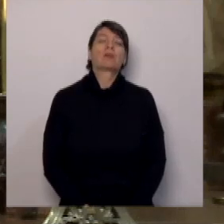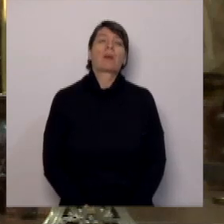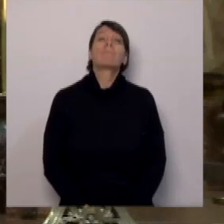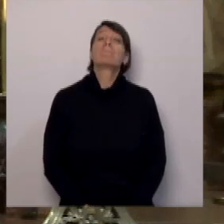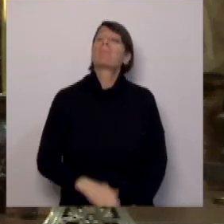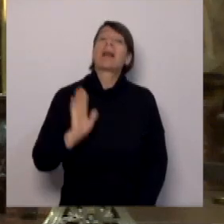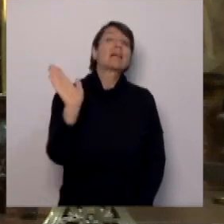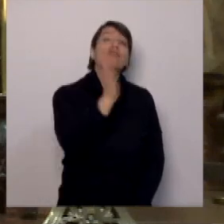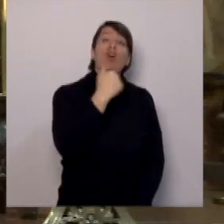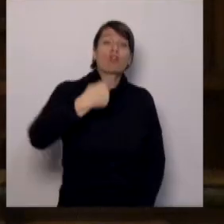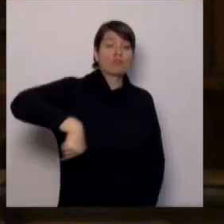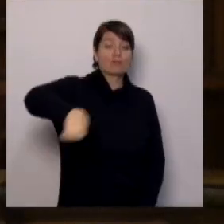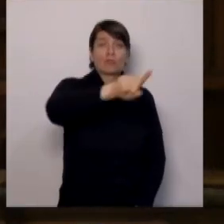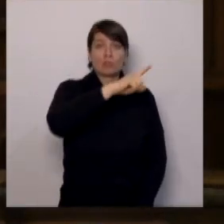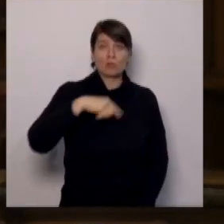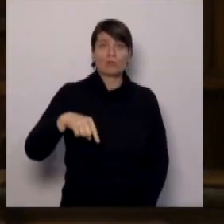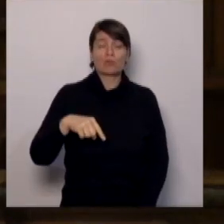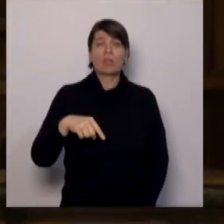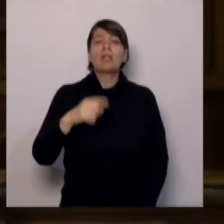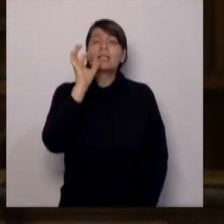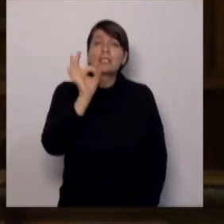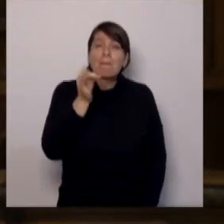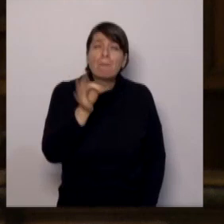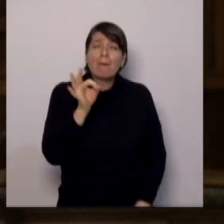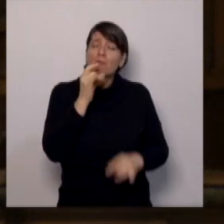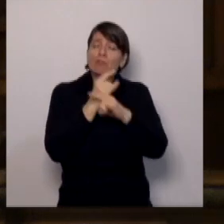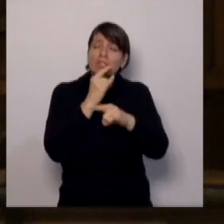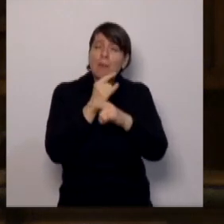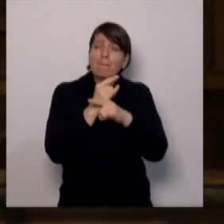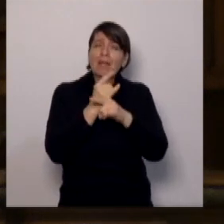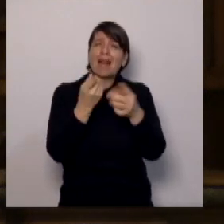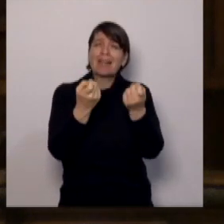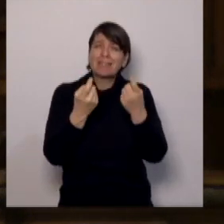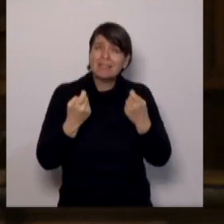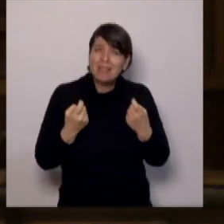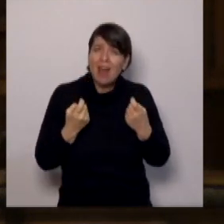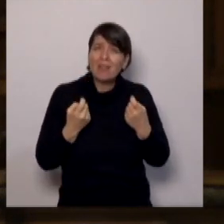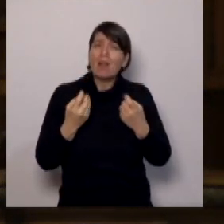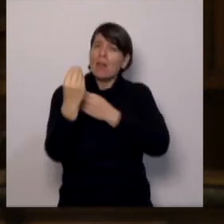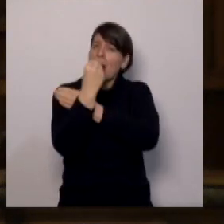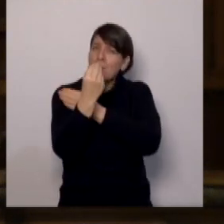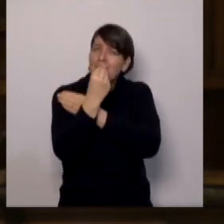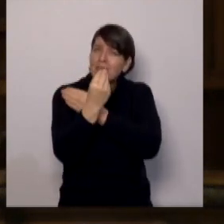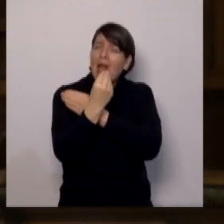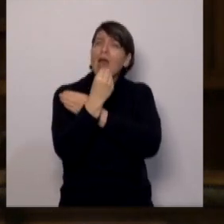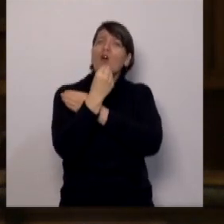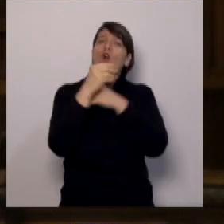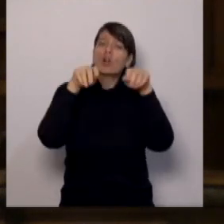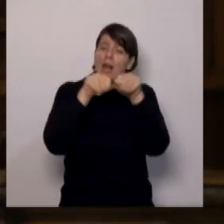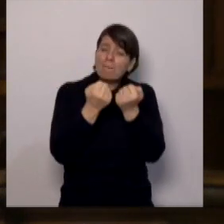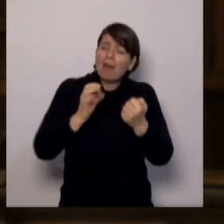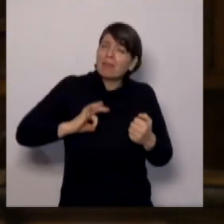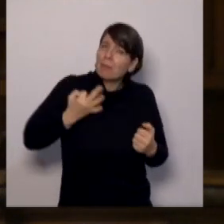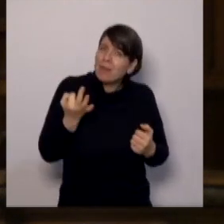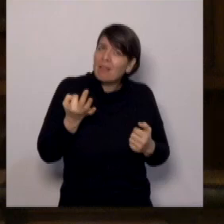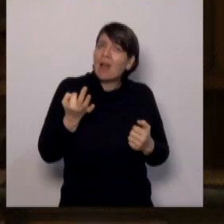súplicas para que todos nosotros reconozcamos siempre la necesidad de ser alimentados